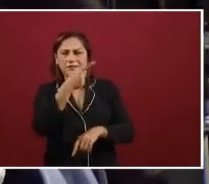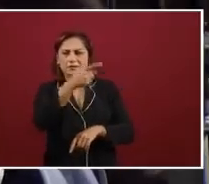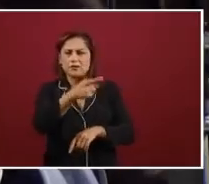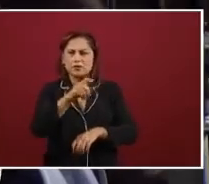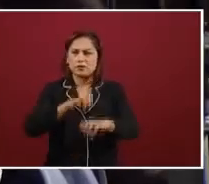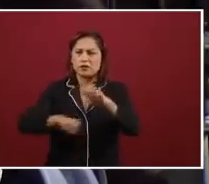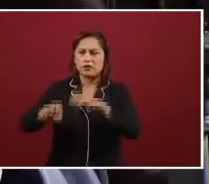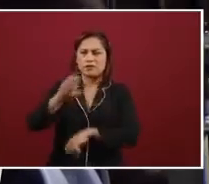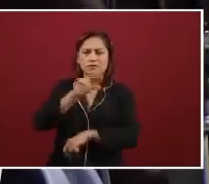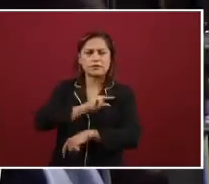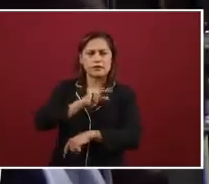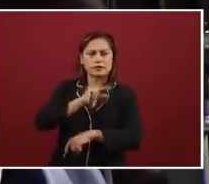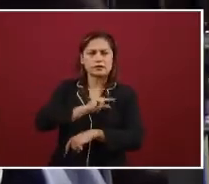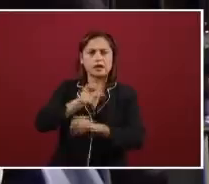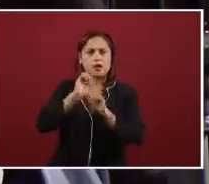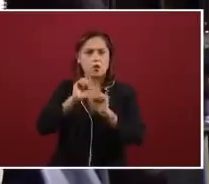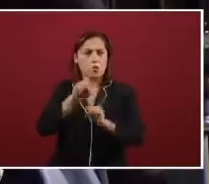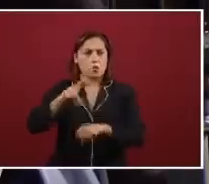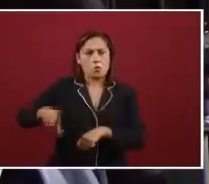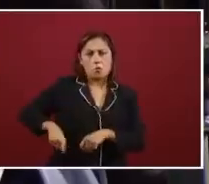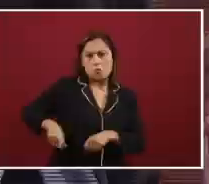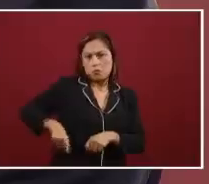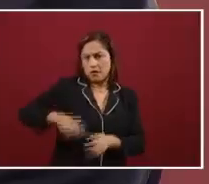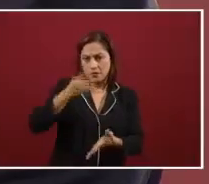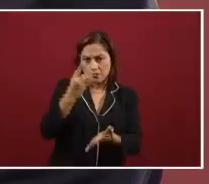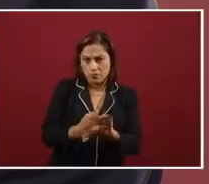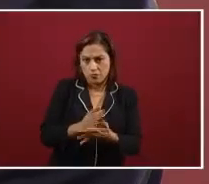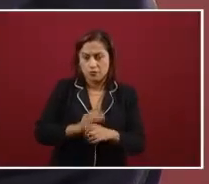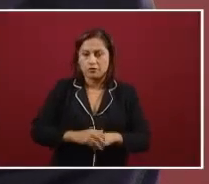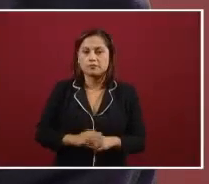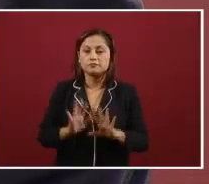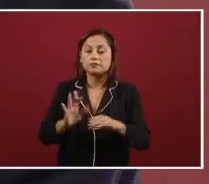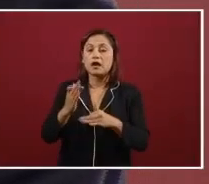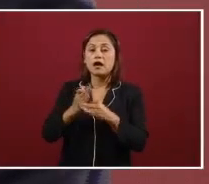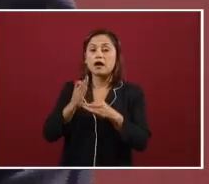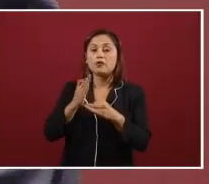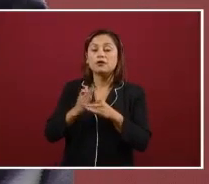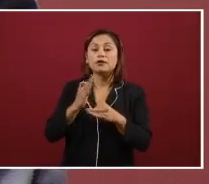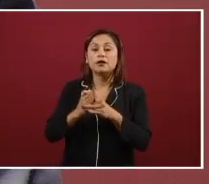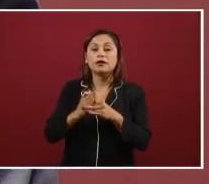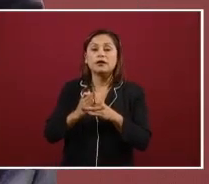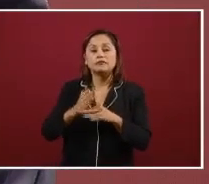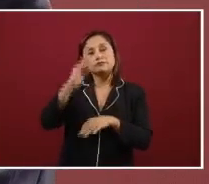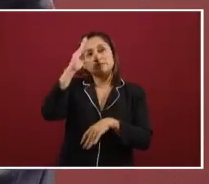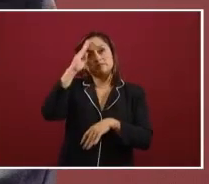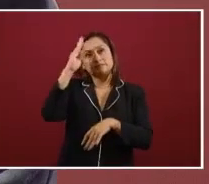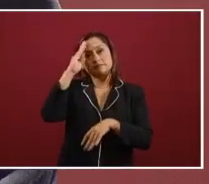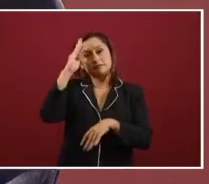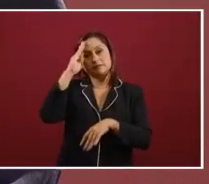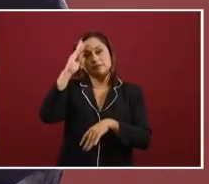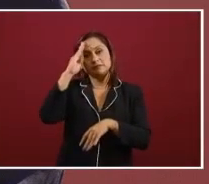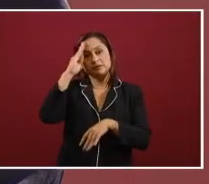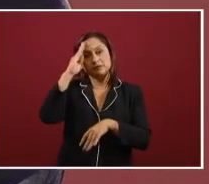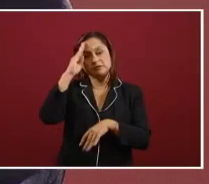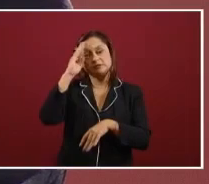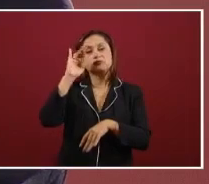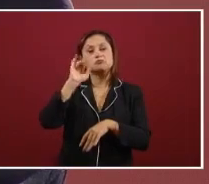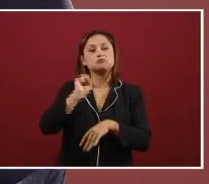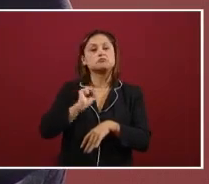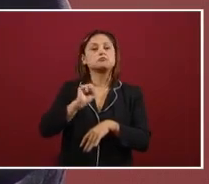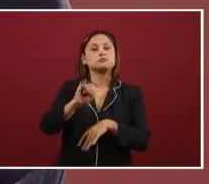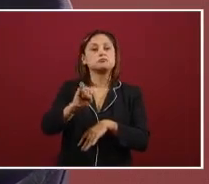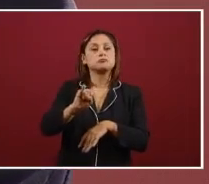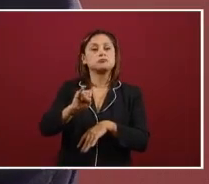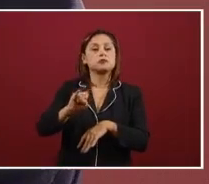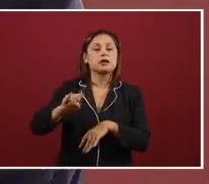inversión del gobierno? Ahora se está contemplando iniciar con participación